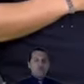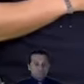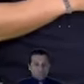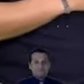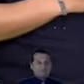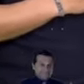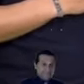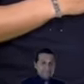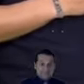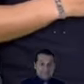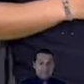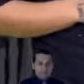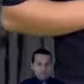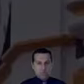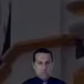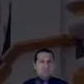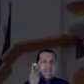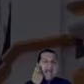15.398.479.469.